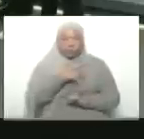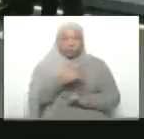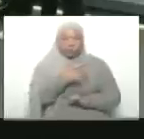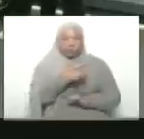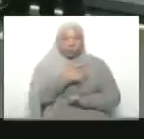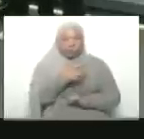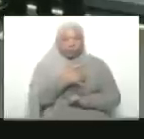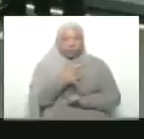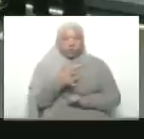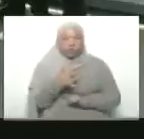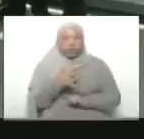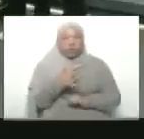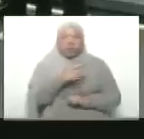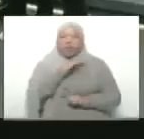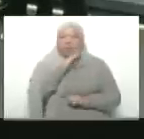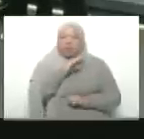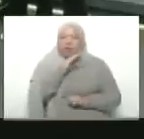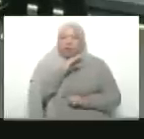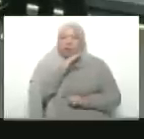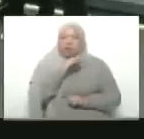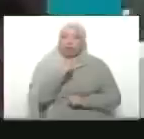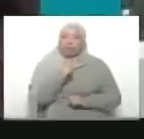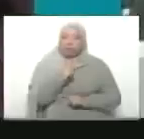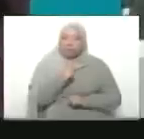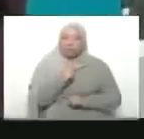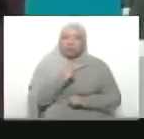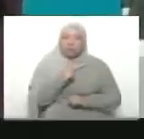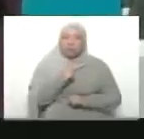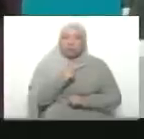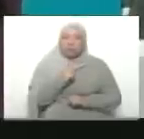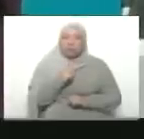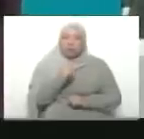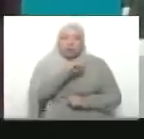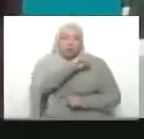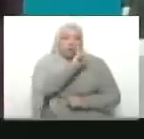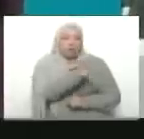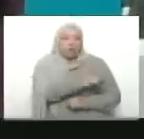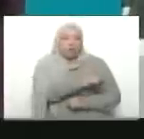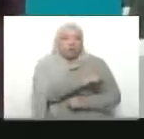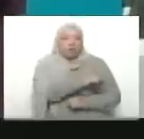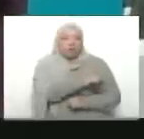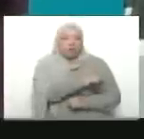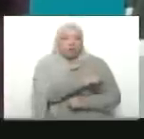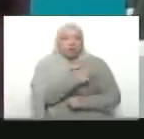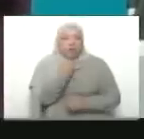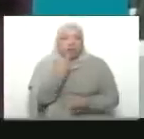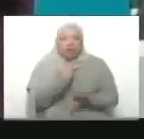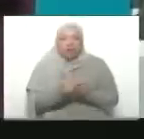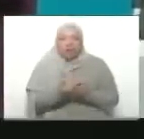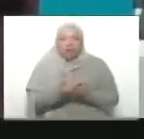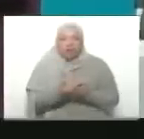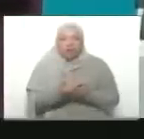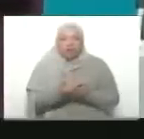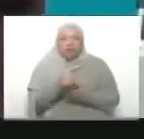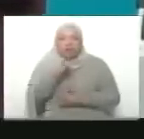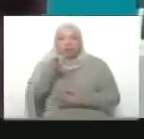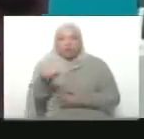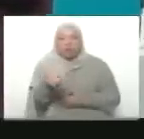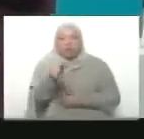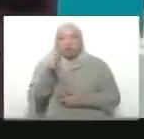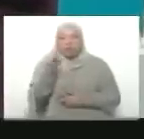Bueno un poco quebrantado pero para adelante verdad Bueno fuerza mucha fuerza demas y está Juan Carlos